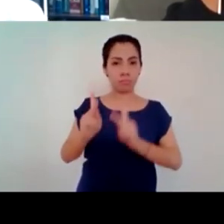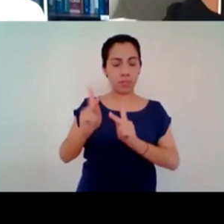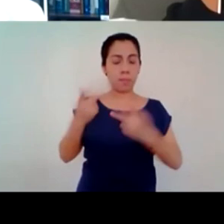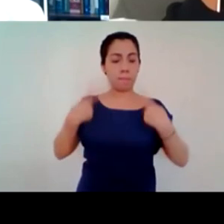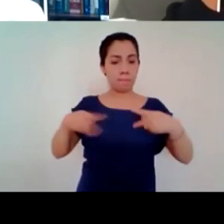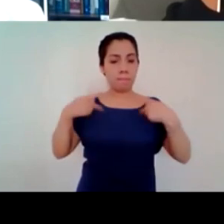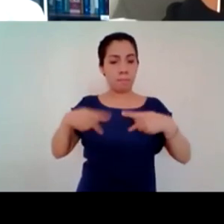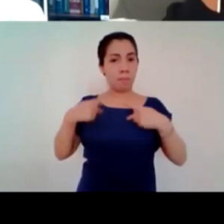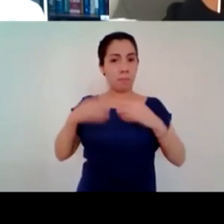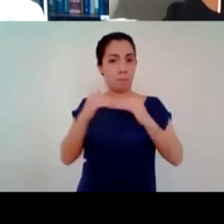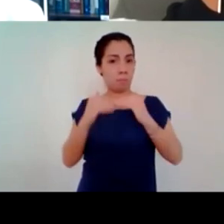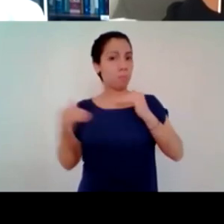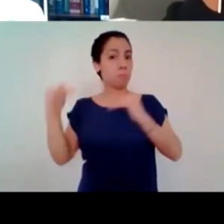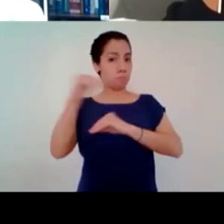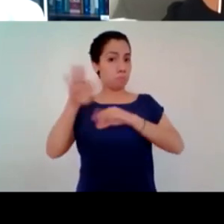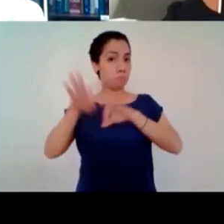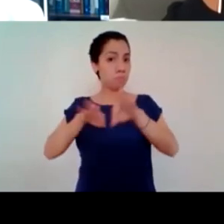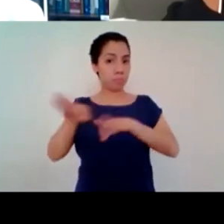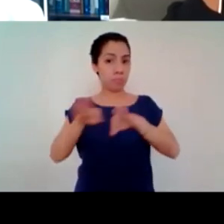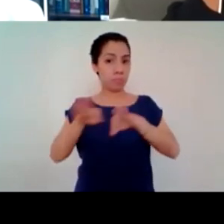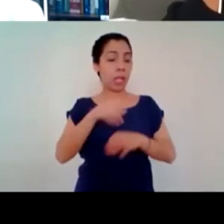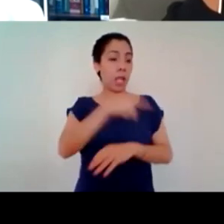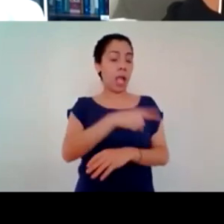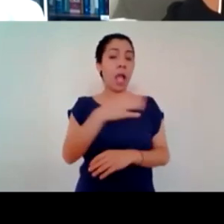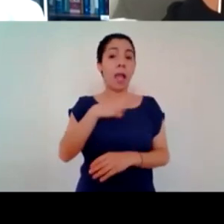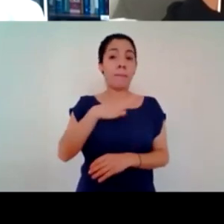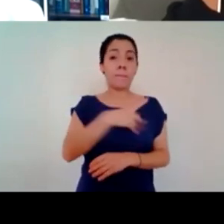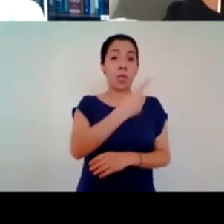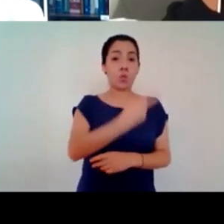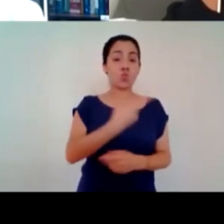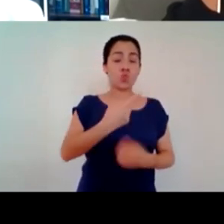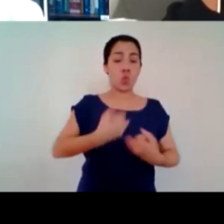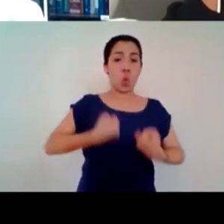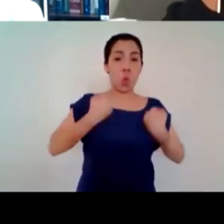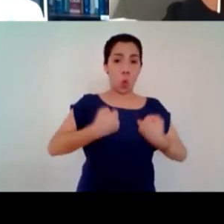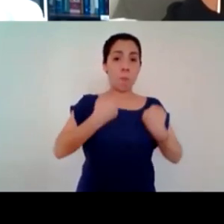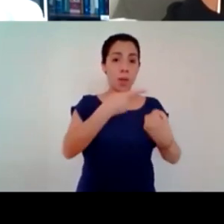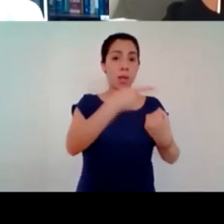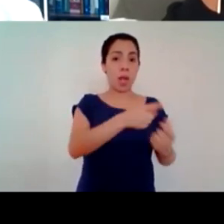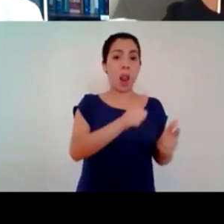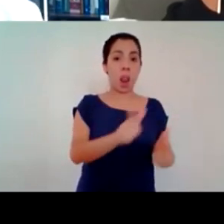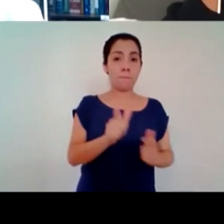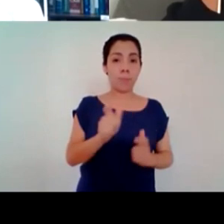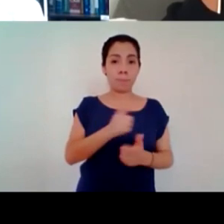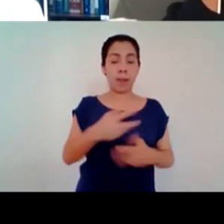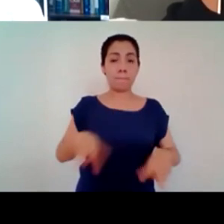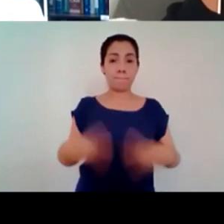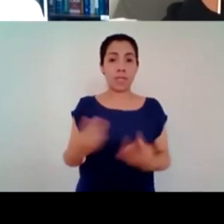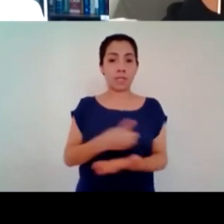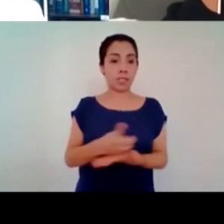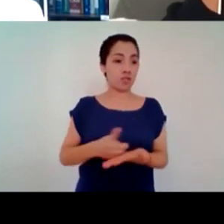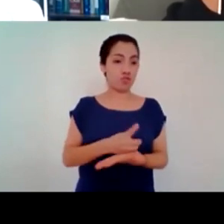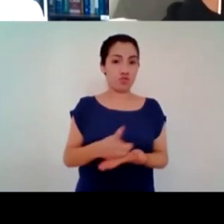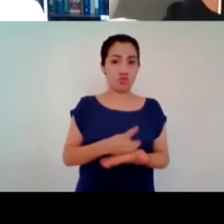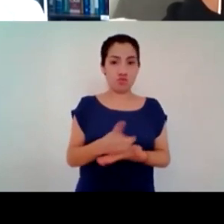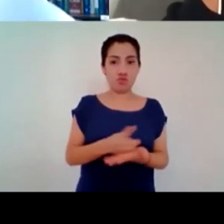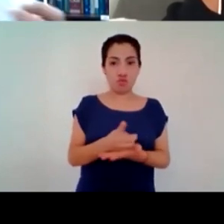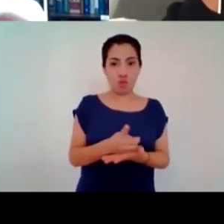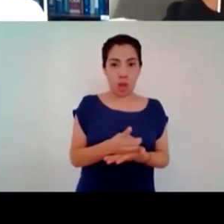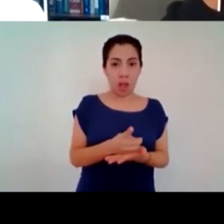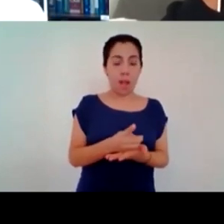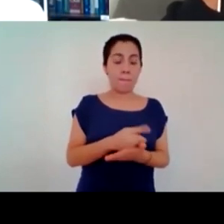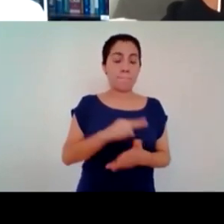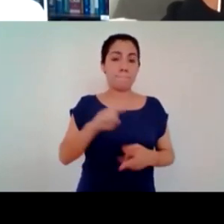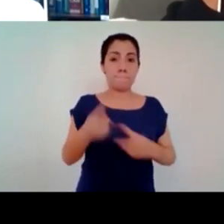y teníamos un chavito sicario que estaba por salir de una de las comunidades de máxima seguridad en